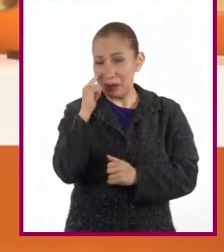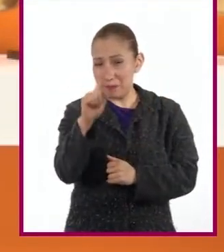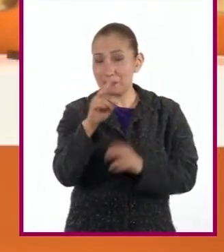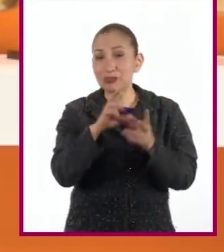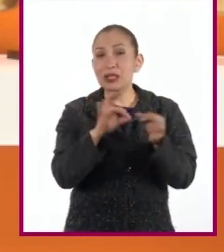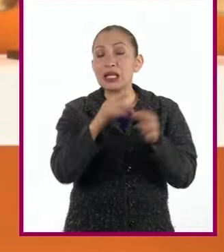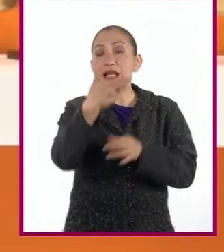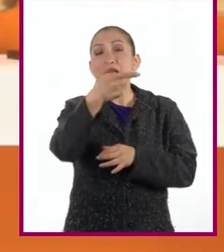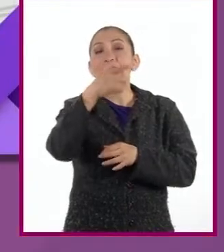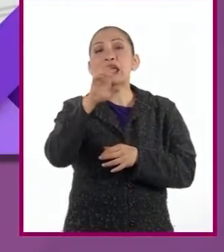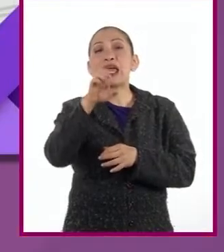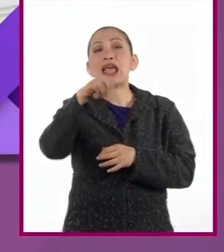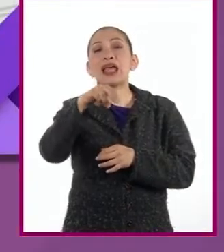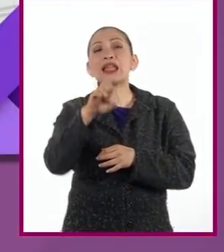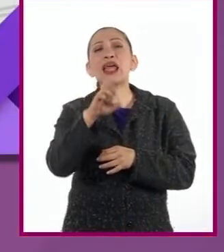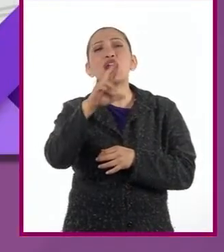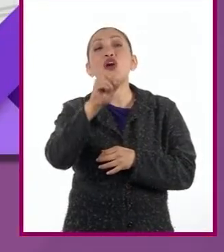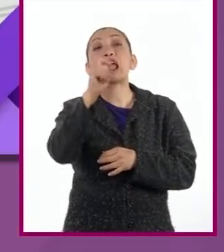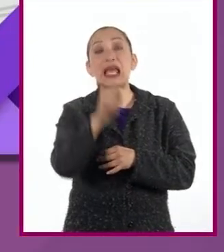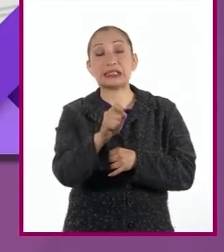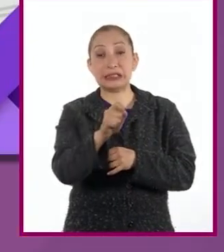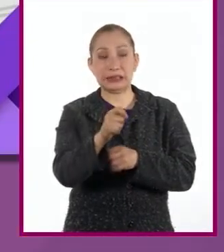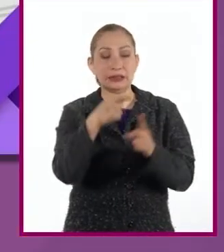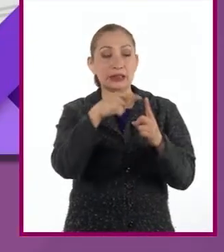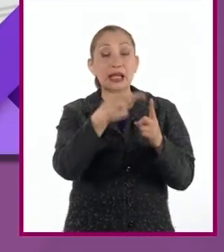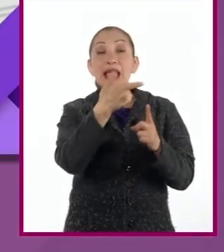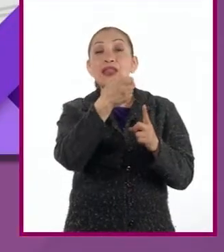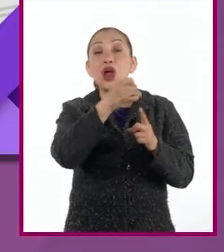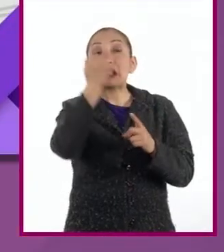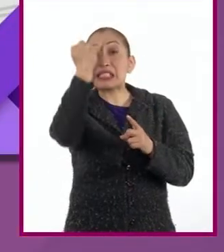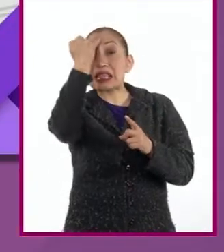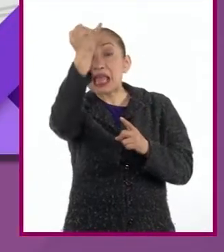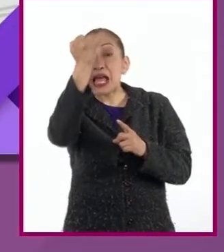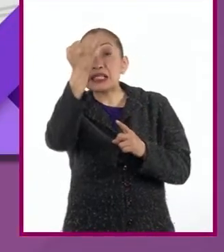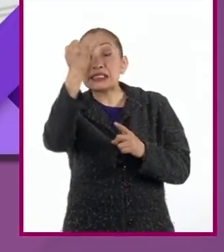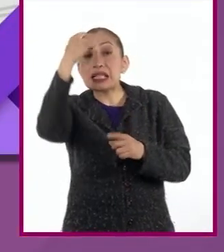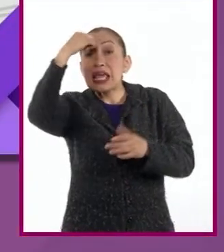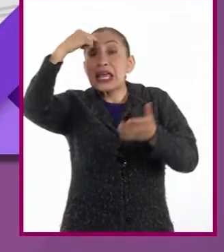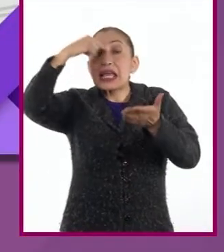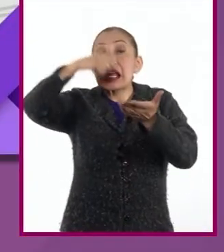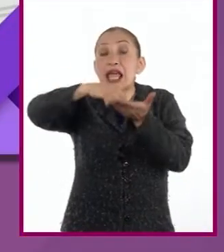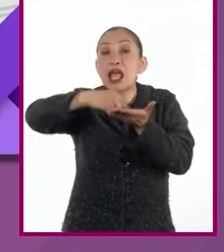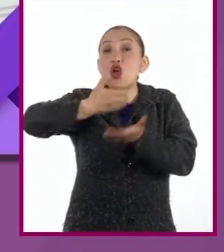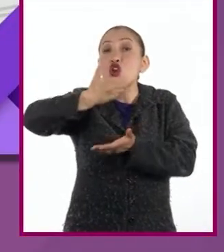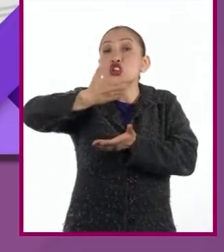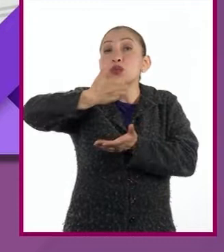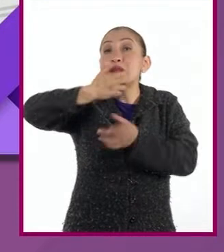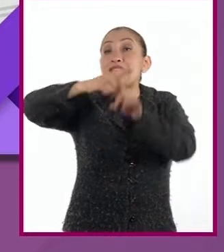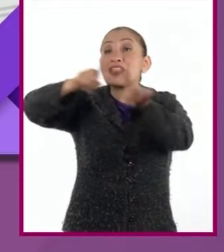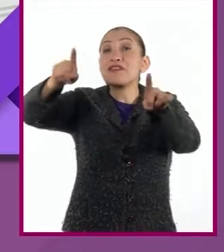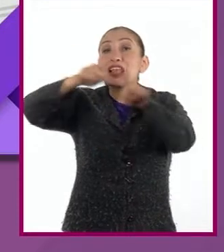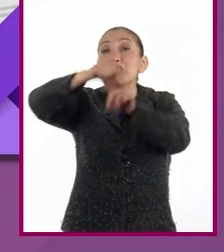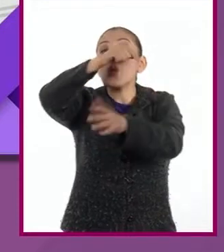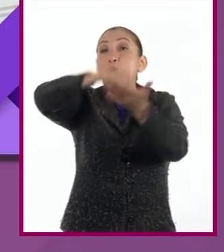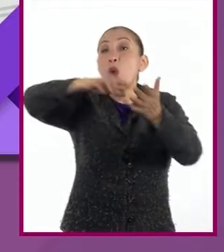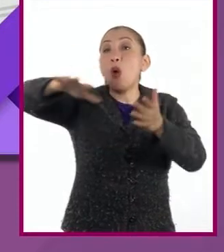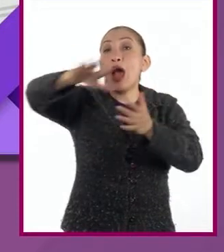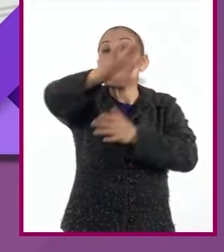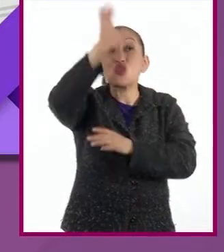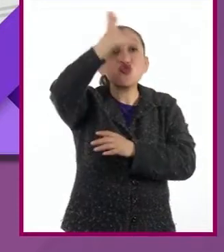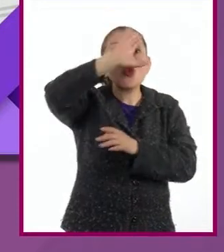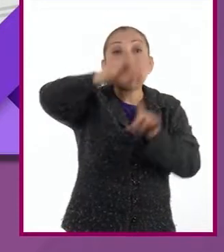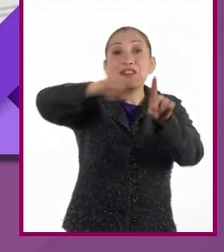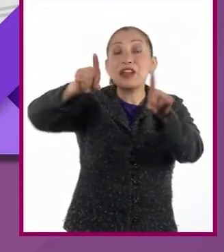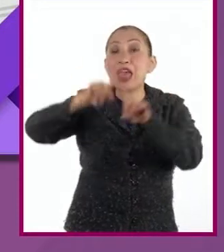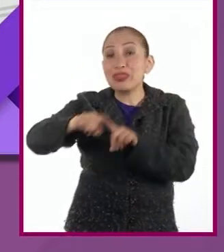es género. Son las ideas, creencias y costumbres que las distintas sociedades y culturas